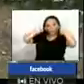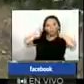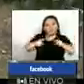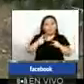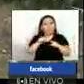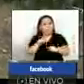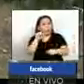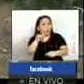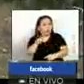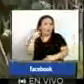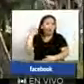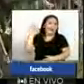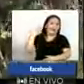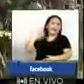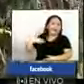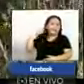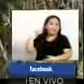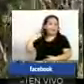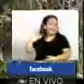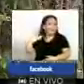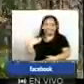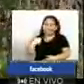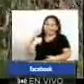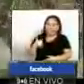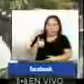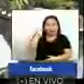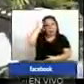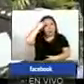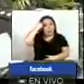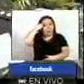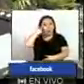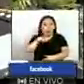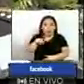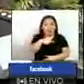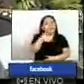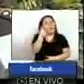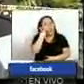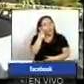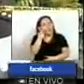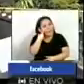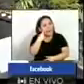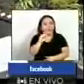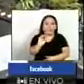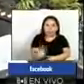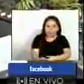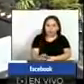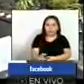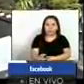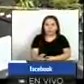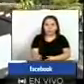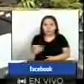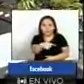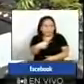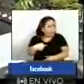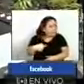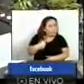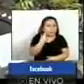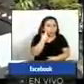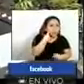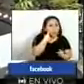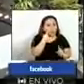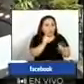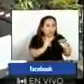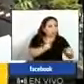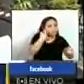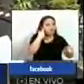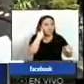solo quedan experiencias, no muy gratas que aprender. Cuiden a sus niños, verdad, menores de edad, que los mantengan en vigilancia,